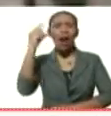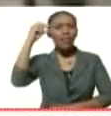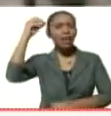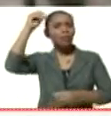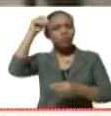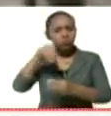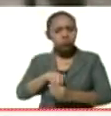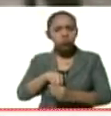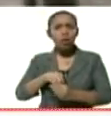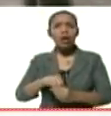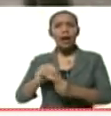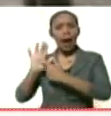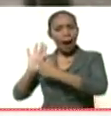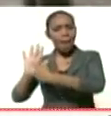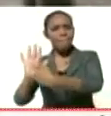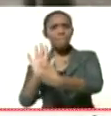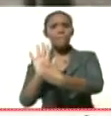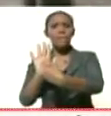cuarentena ejemplar,